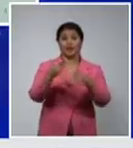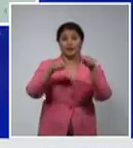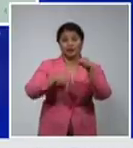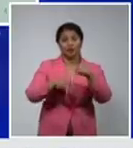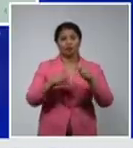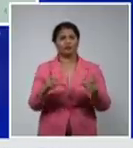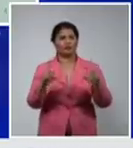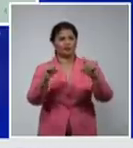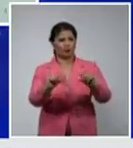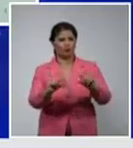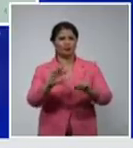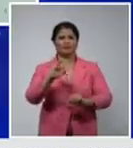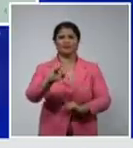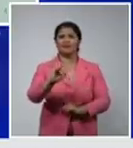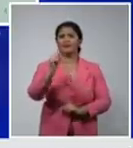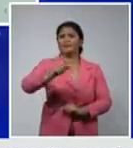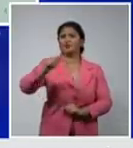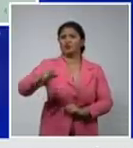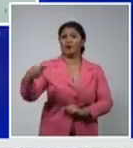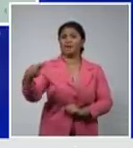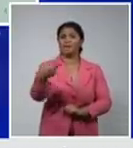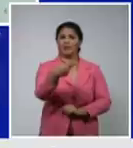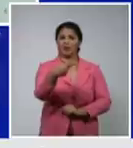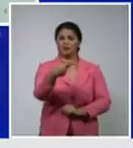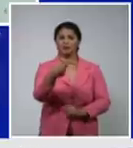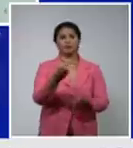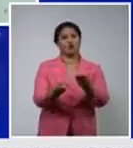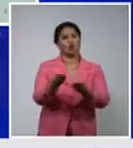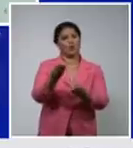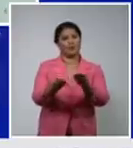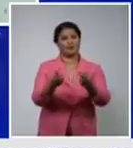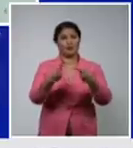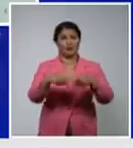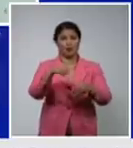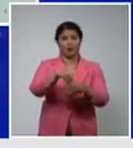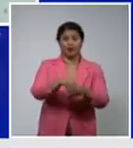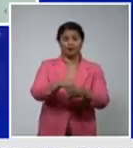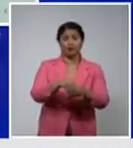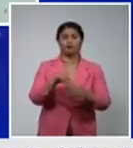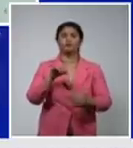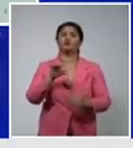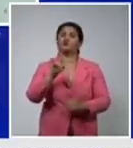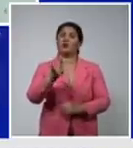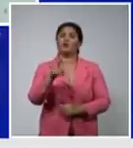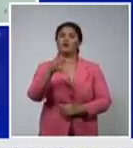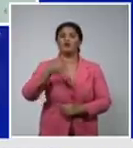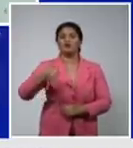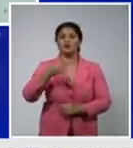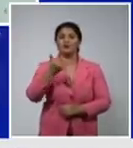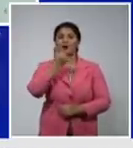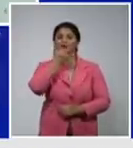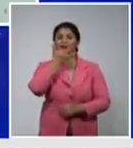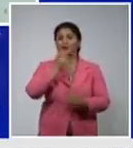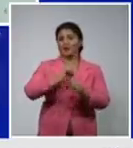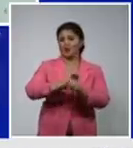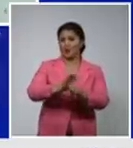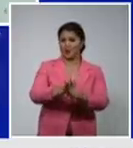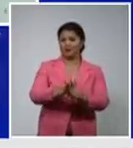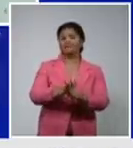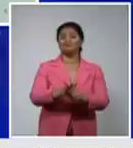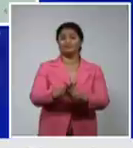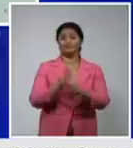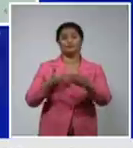pero aún con una dispersión importante en 9 de sus 11 municipios. Las cifras mayores en el día de